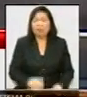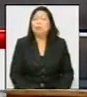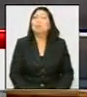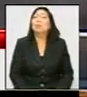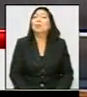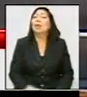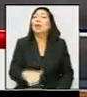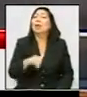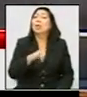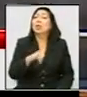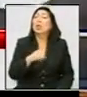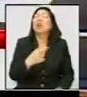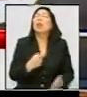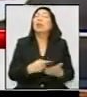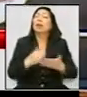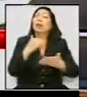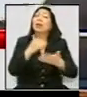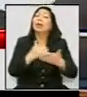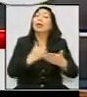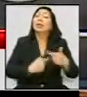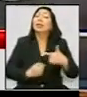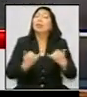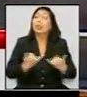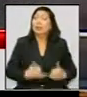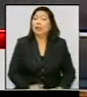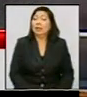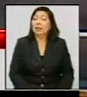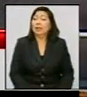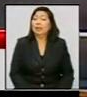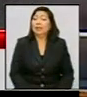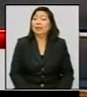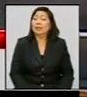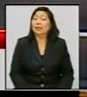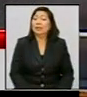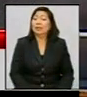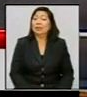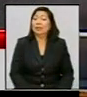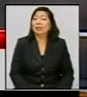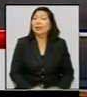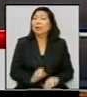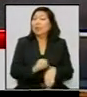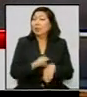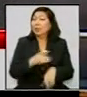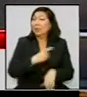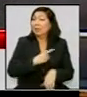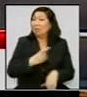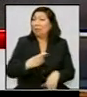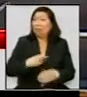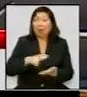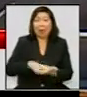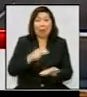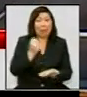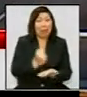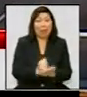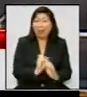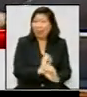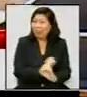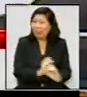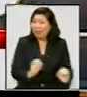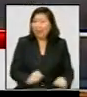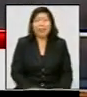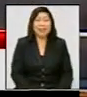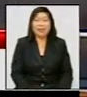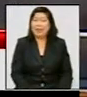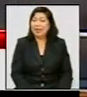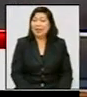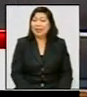igual. Ahora, ¿qué agenda se ha traído acá? Claro, ni siquiera el consejo directivo lo ha aprobado esta agenda.